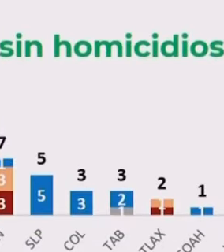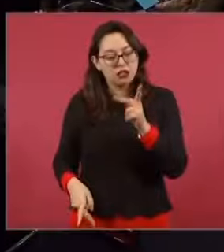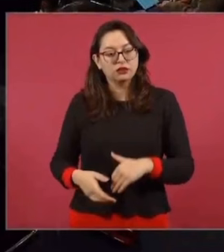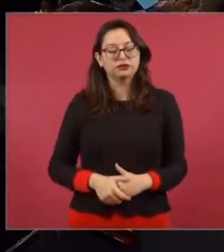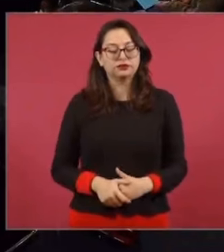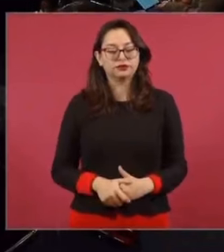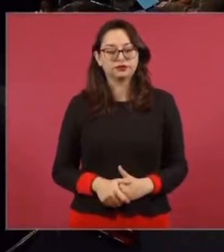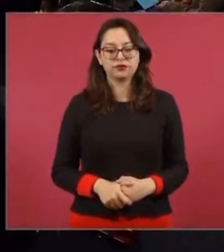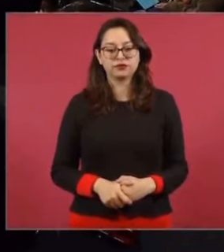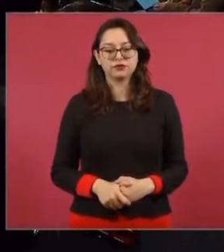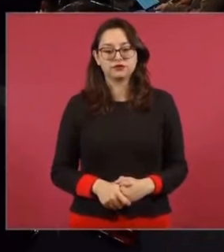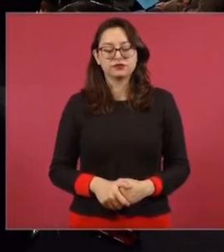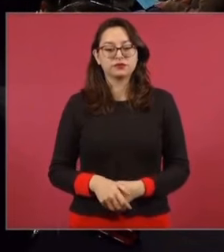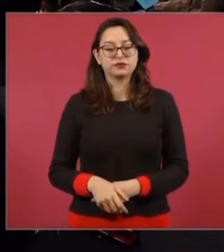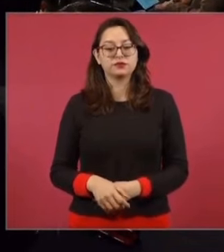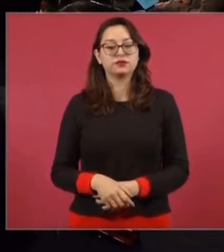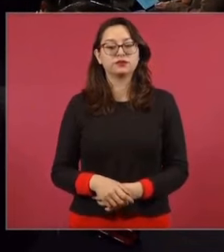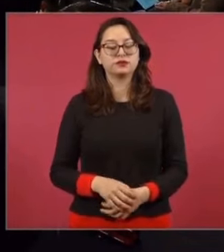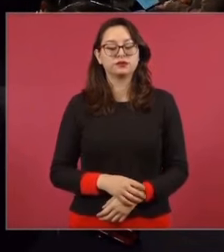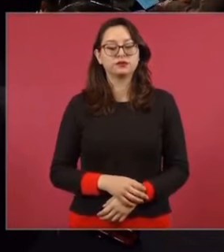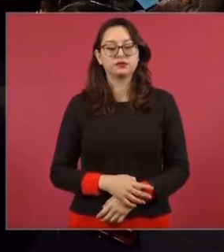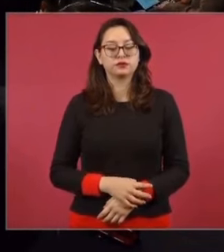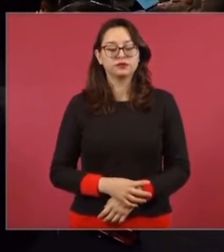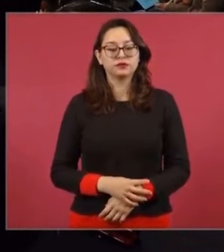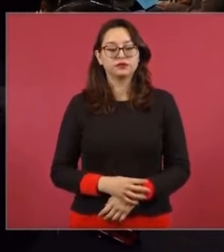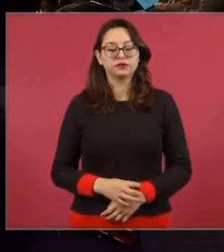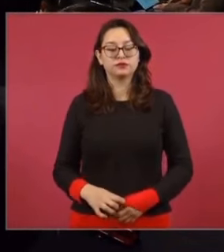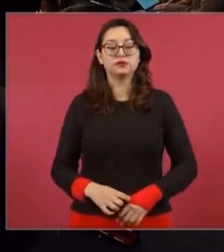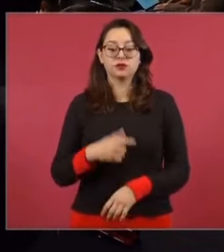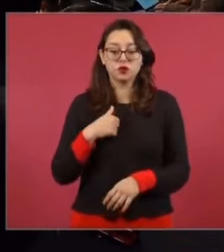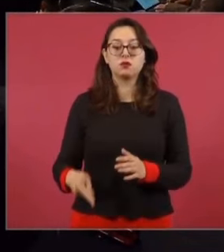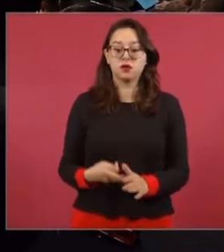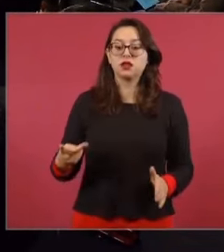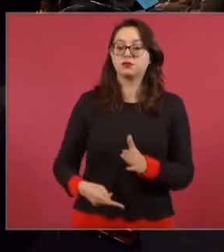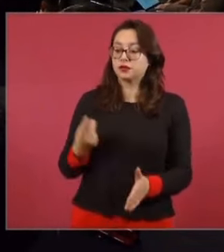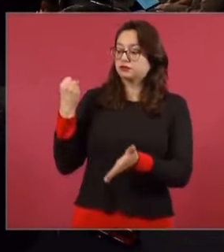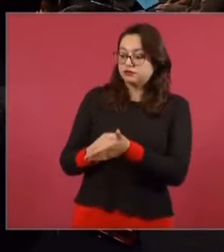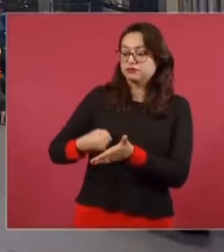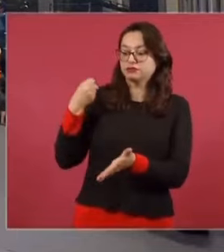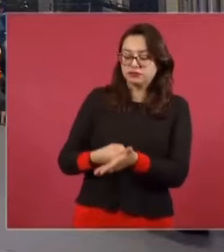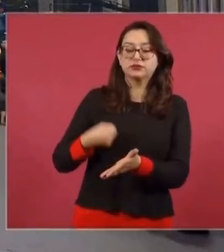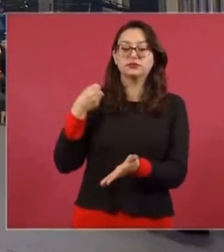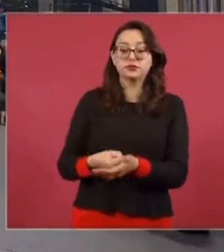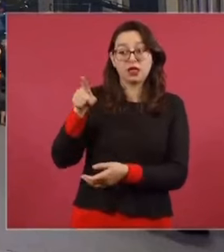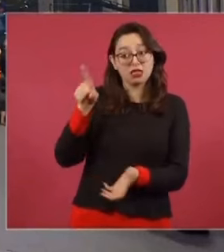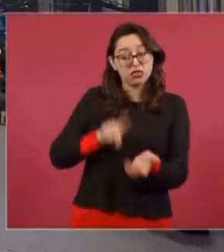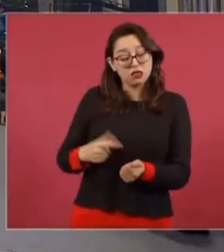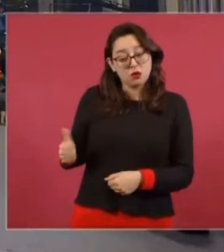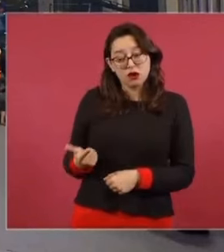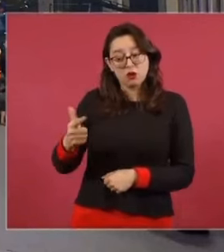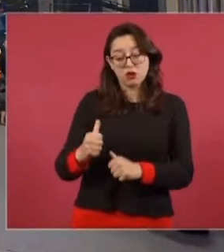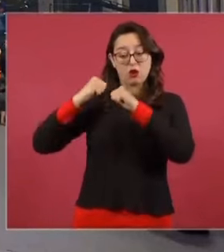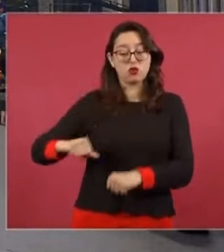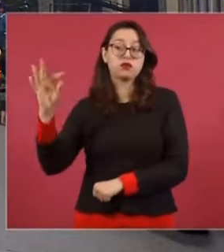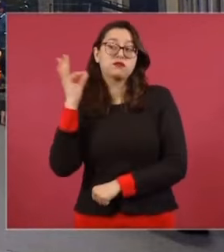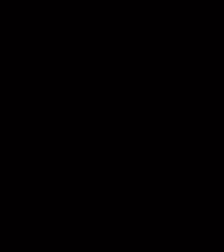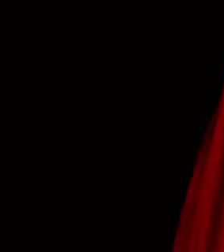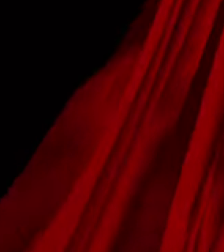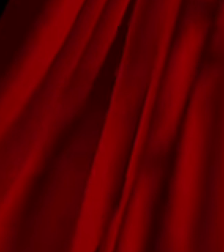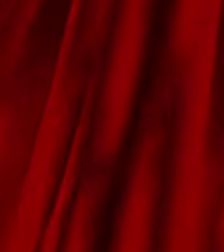Guanajuato y por eso también mi insistencia respetuosa en que se cambie al fiscal que lleva